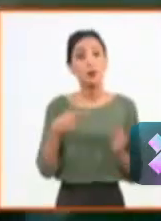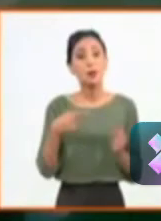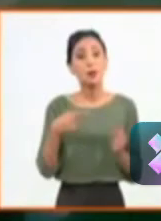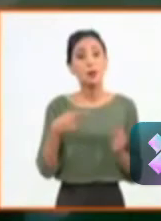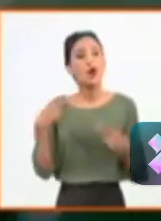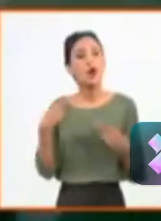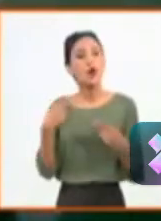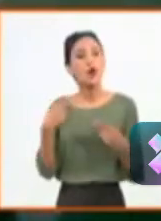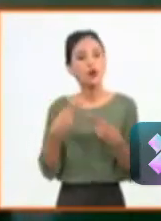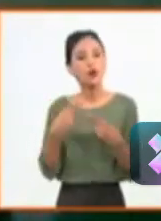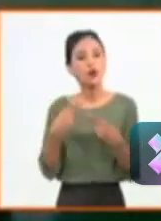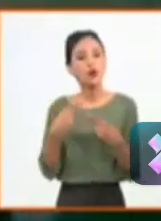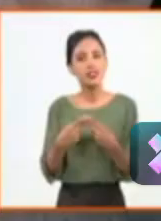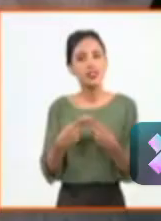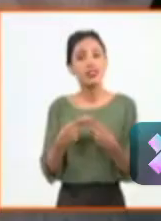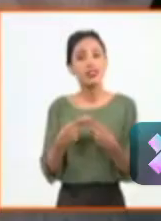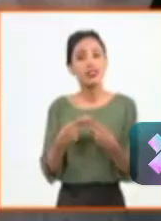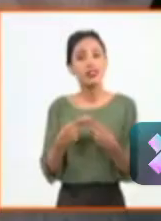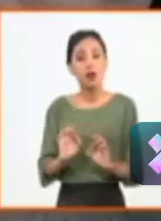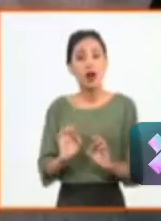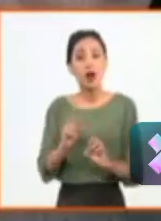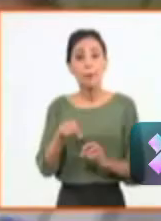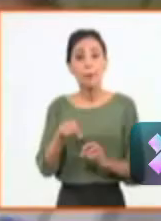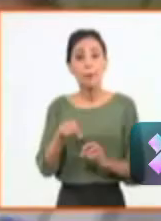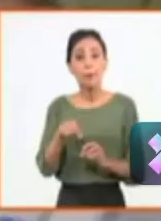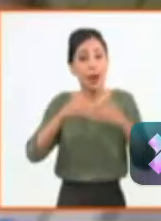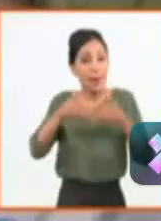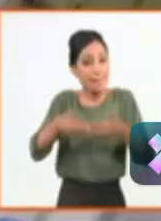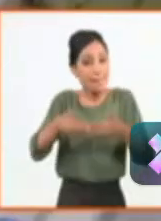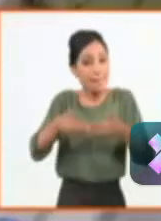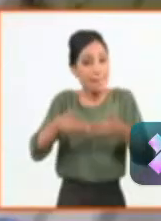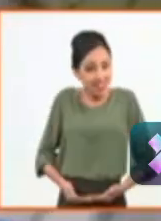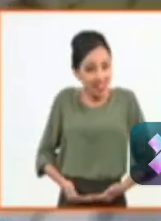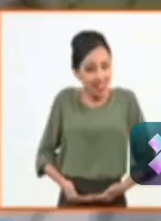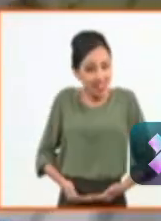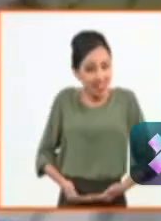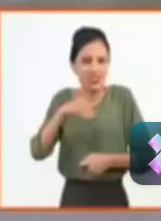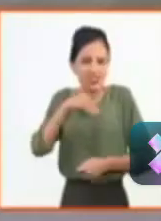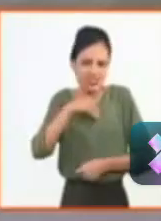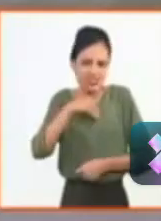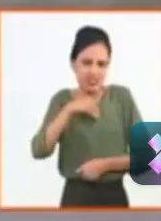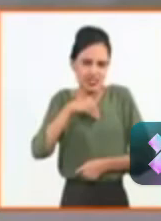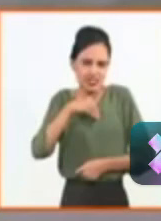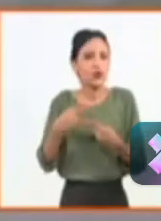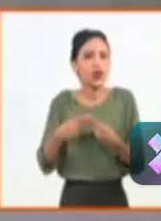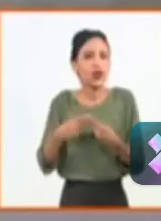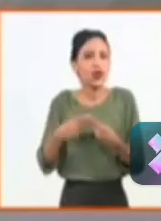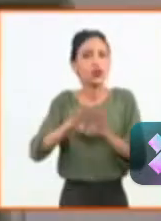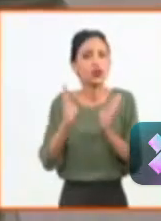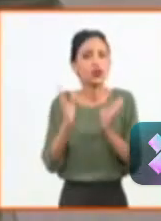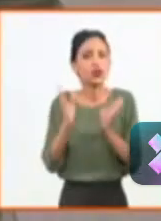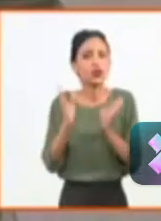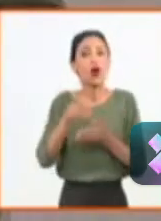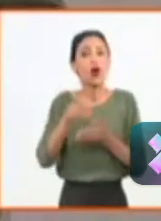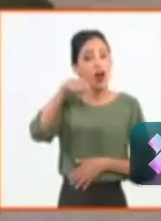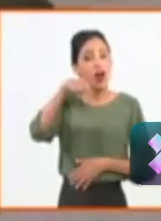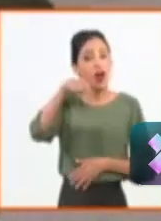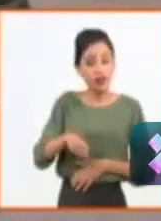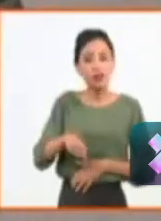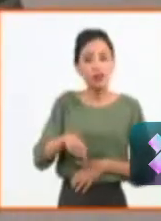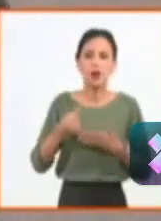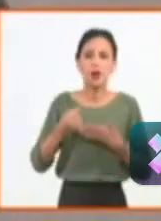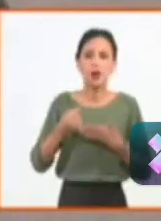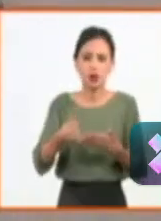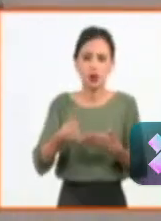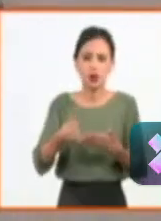nuestras embarazadas, para nuestras pacientes, tiene que partir precisamente de que todos estamos presentes y de que vamos a estar ahí.